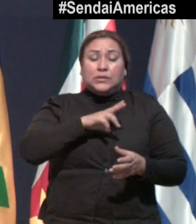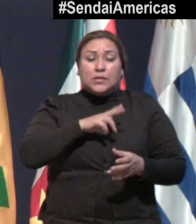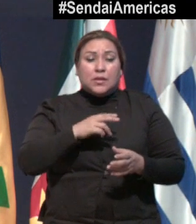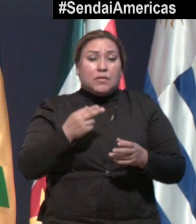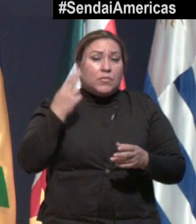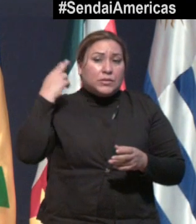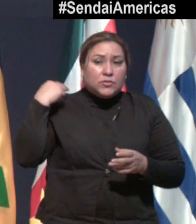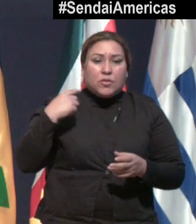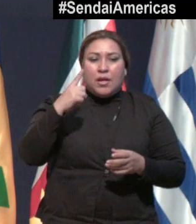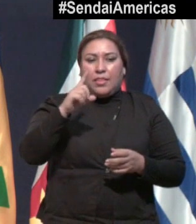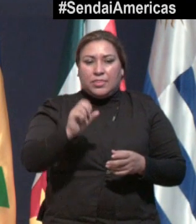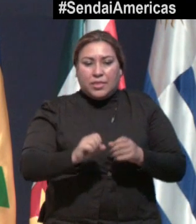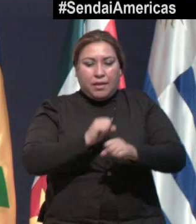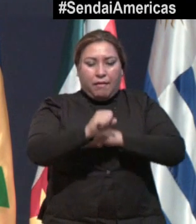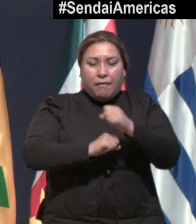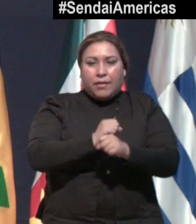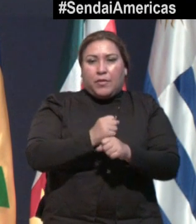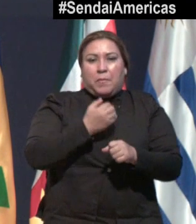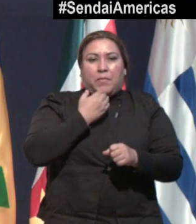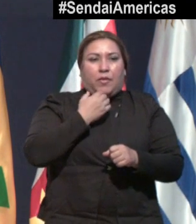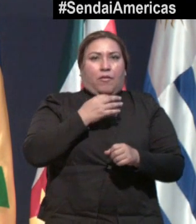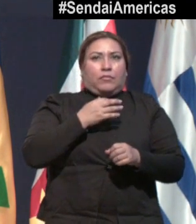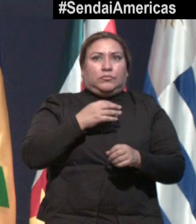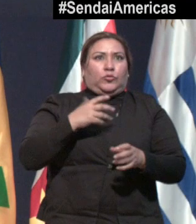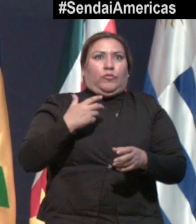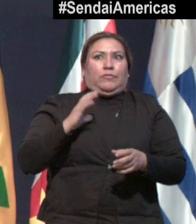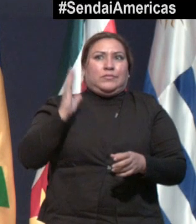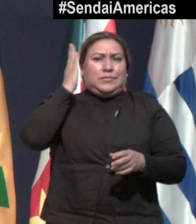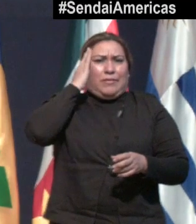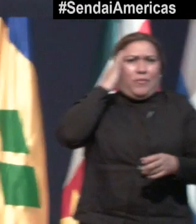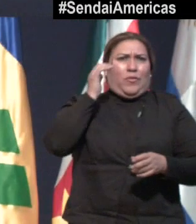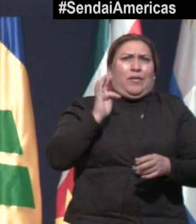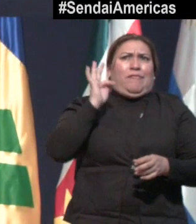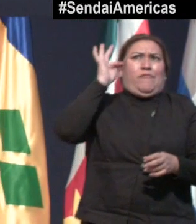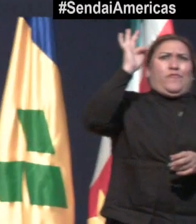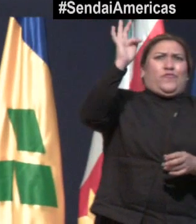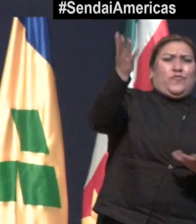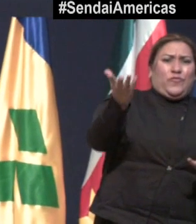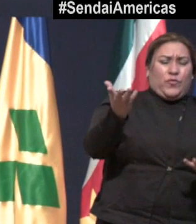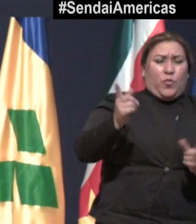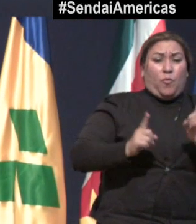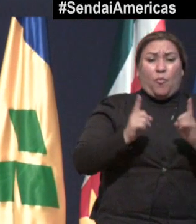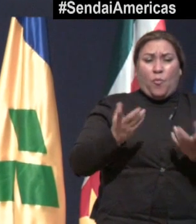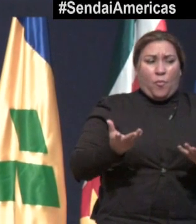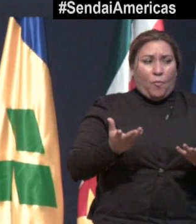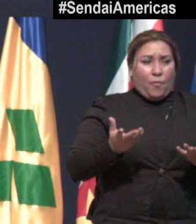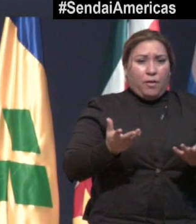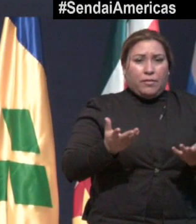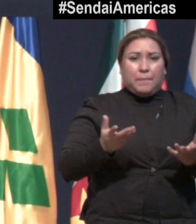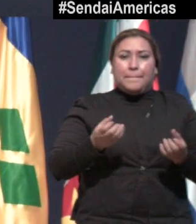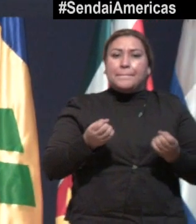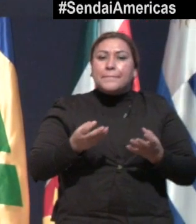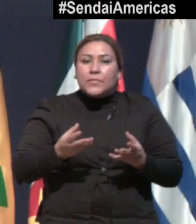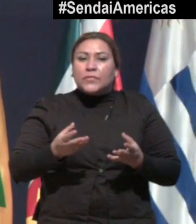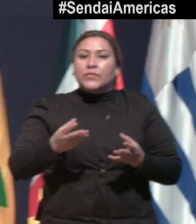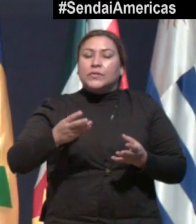necesariamente nos dé una idea de lo que podría pasar en el futuro. Y realmente para medir los riesgos futuros, que es